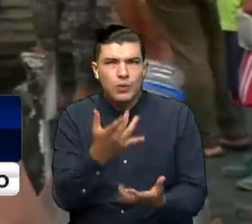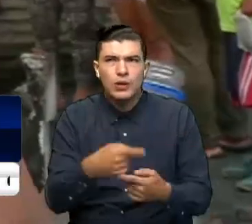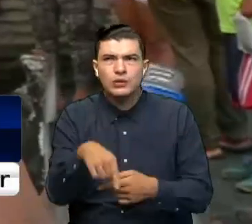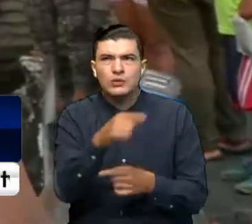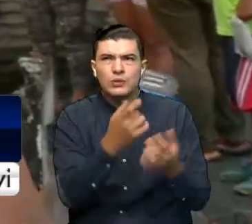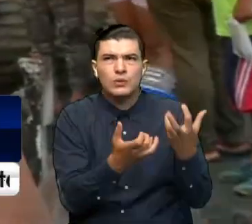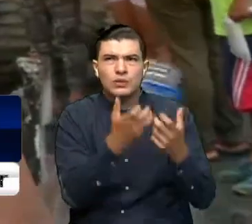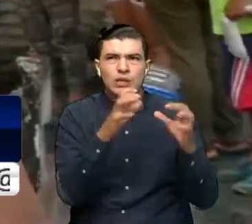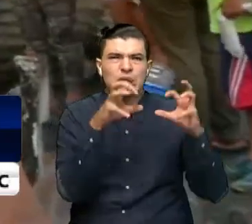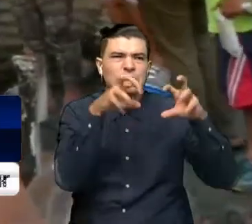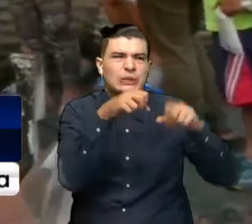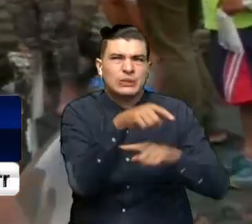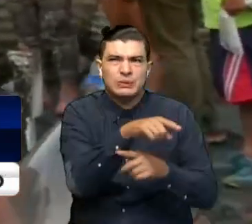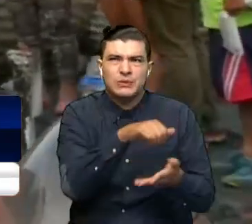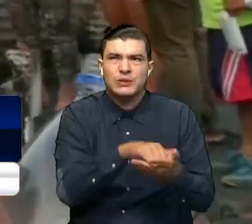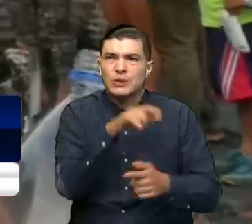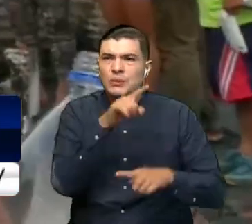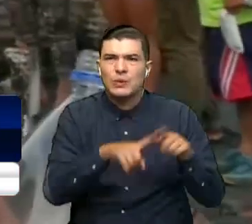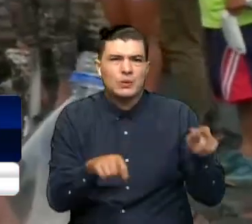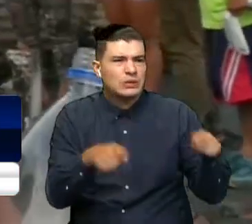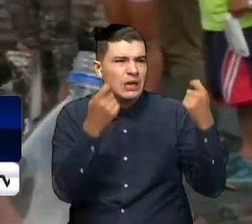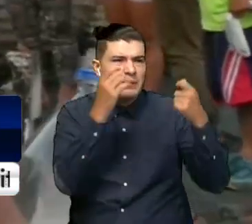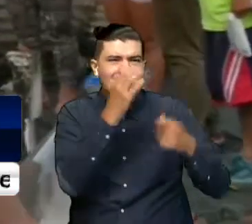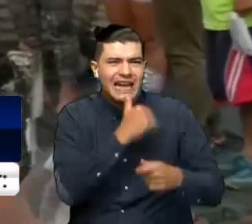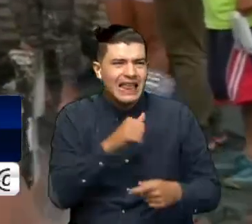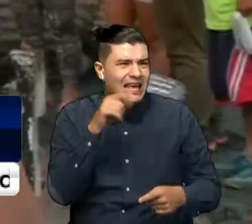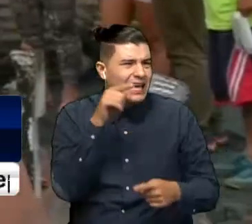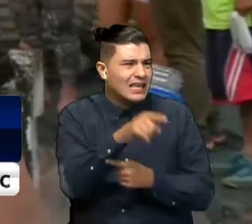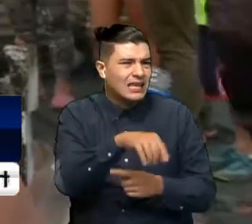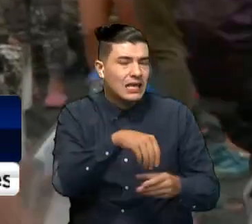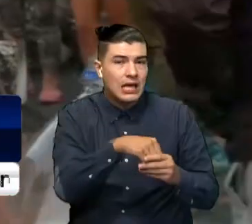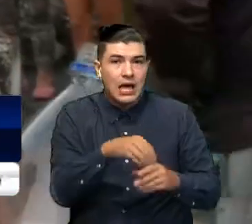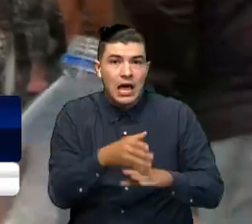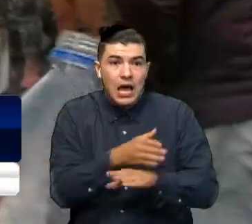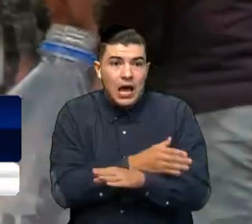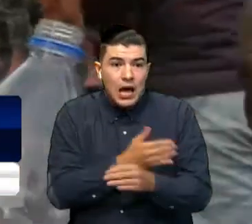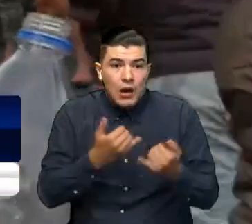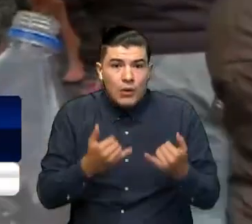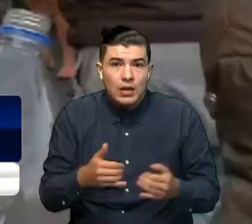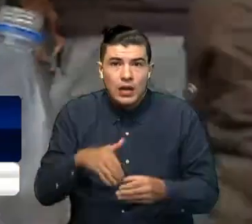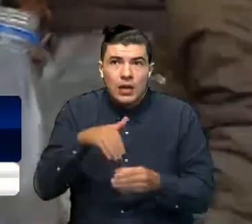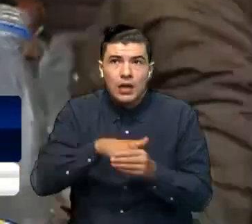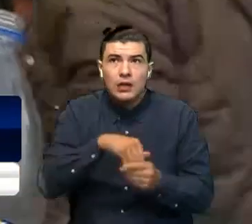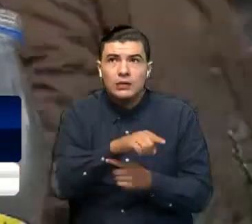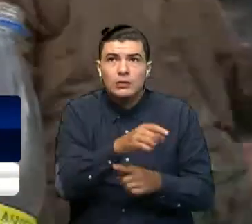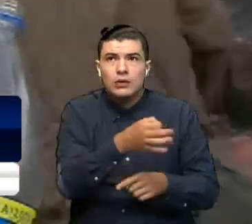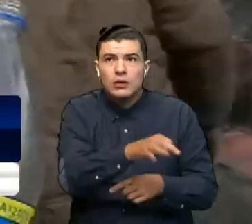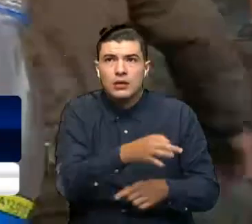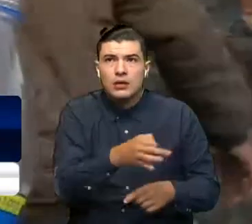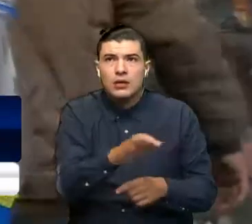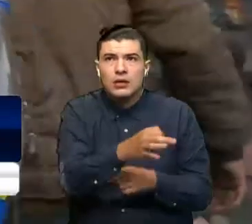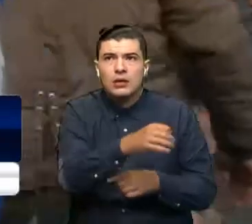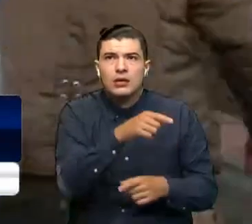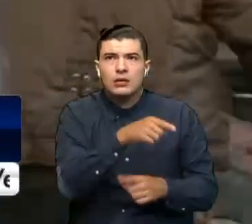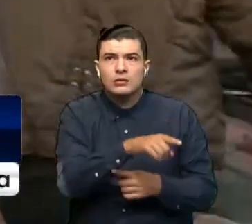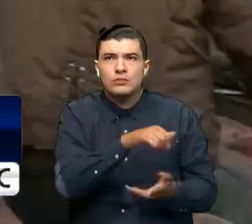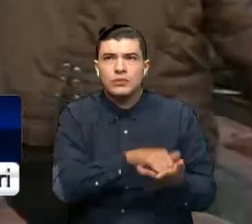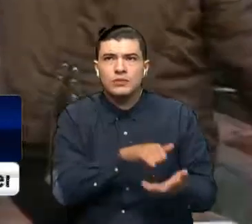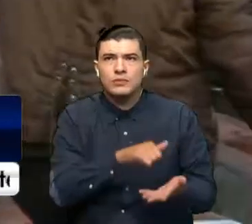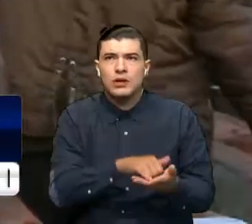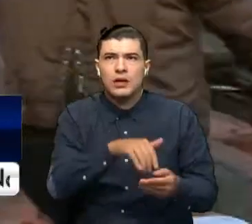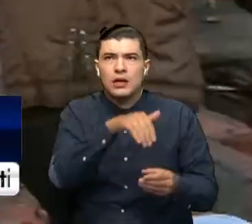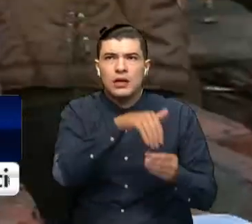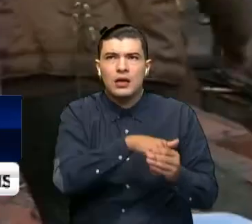las chicharras ahí. No se pudo sacar nada. Antes lo que se estaba ahorrando por ahí en moneditas para esto, que para